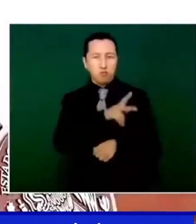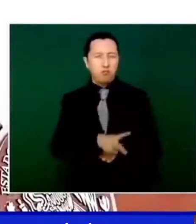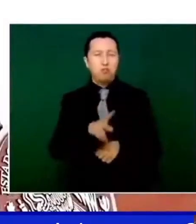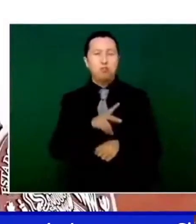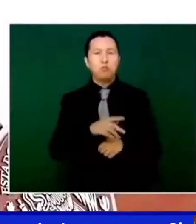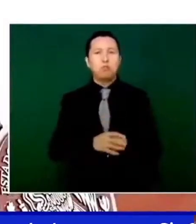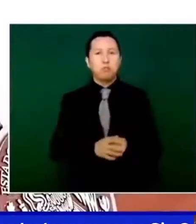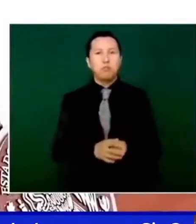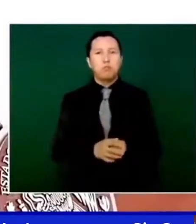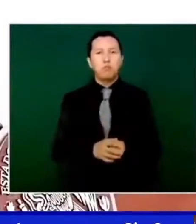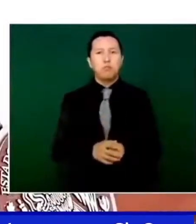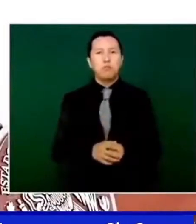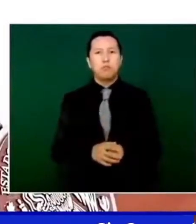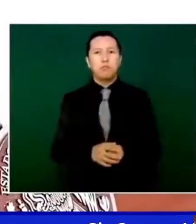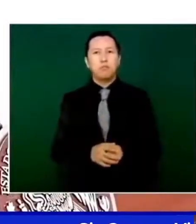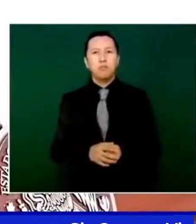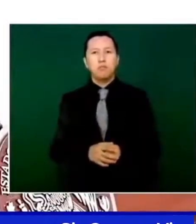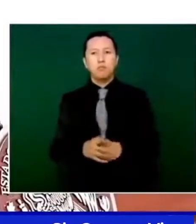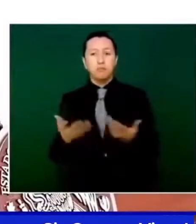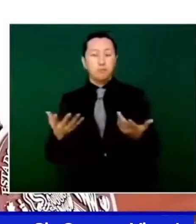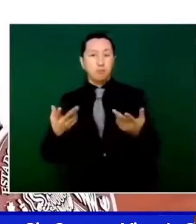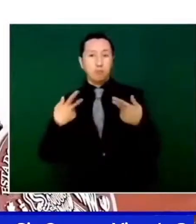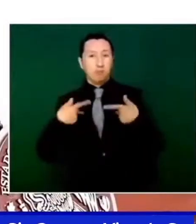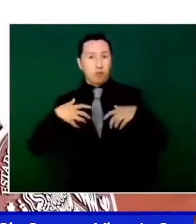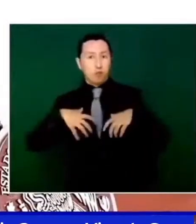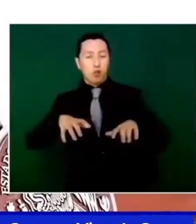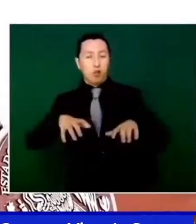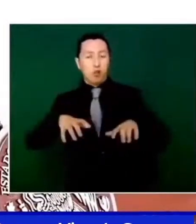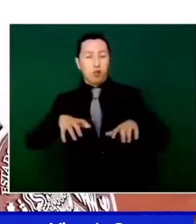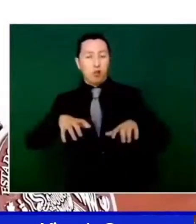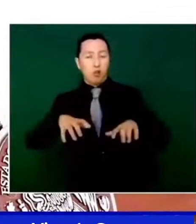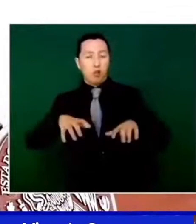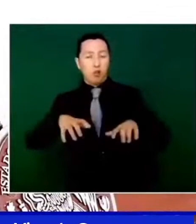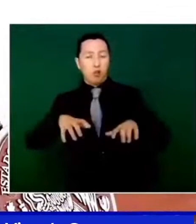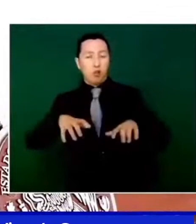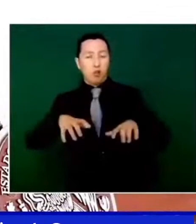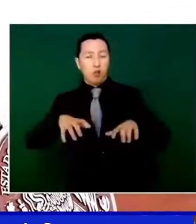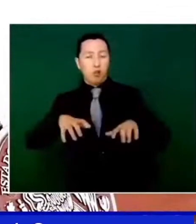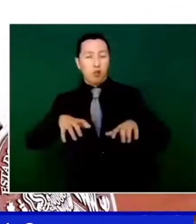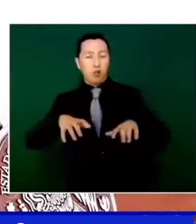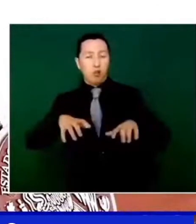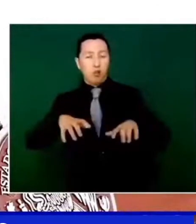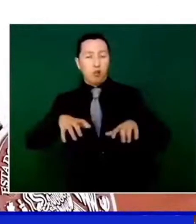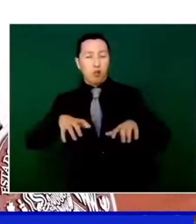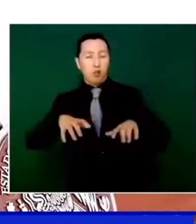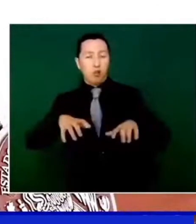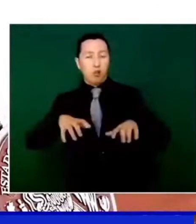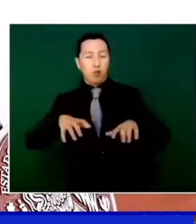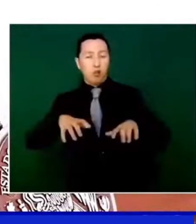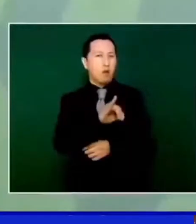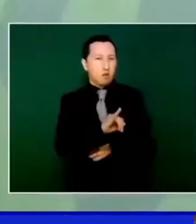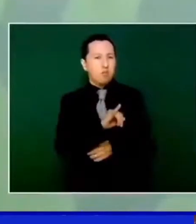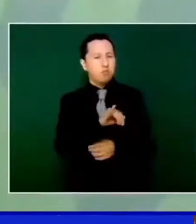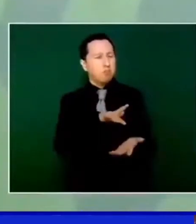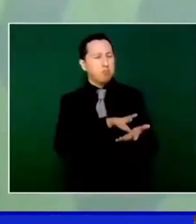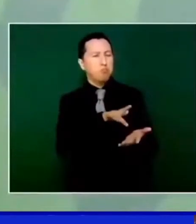Y el pueblo de Perú apoya a Fujimori. Y él casi se trauma,